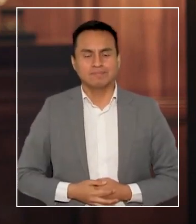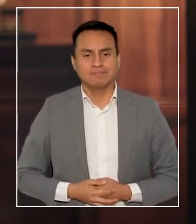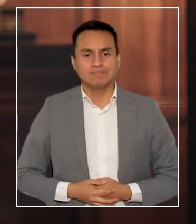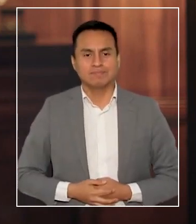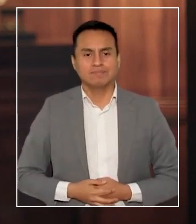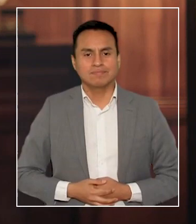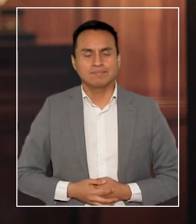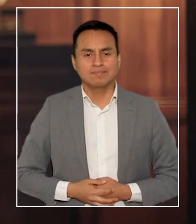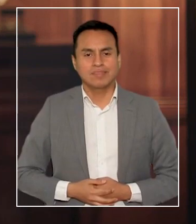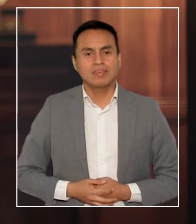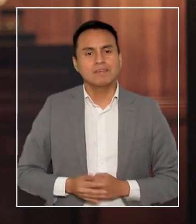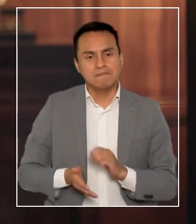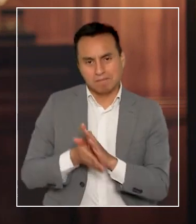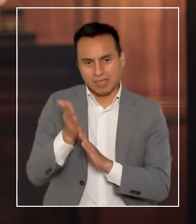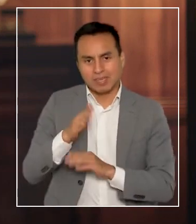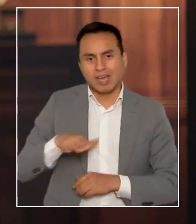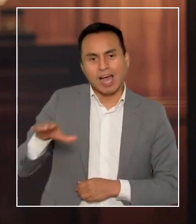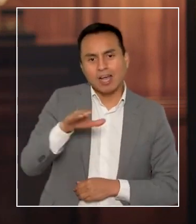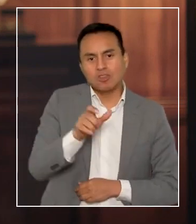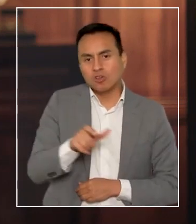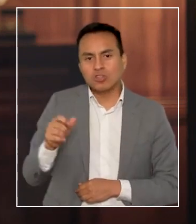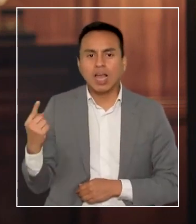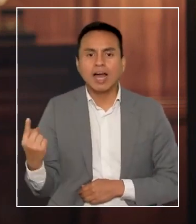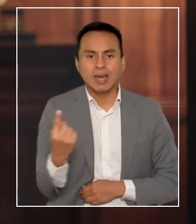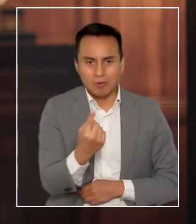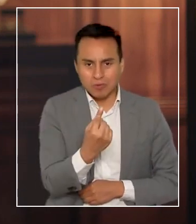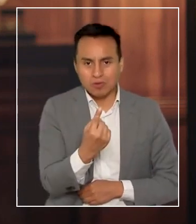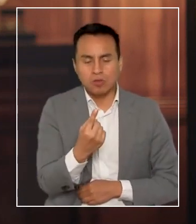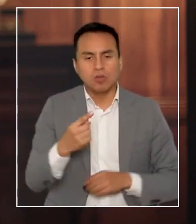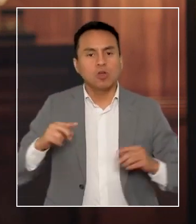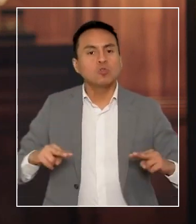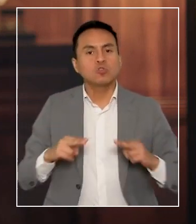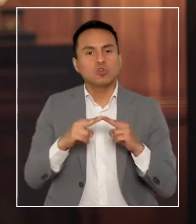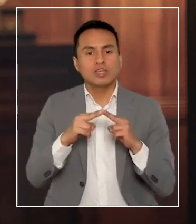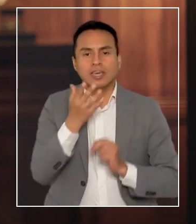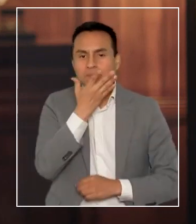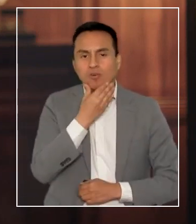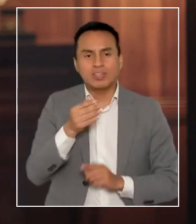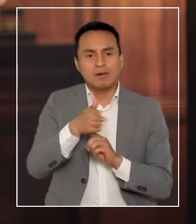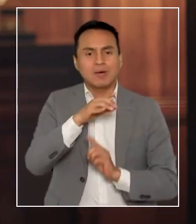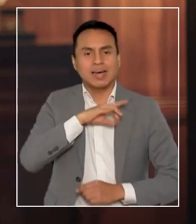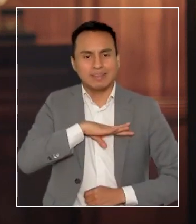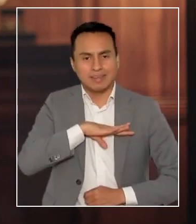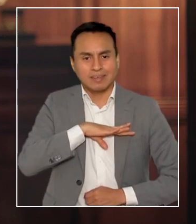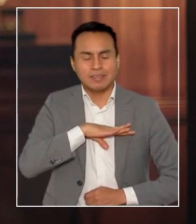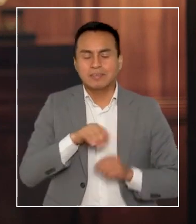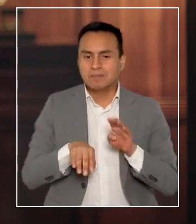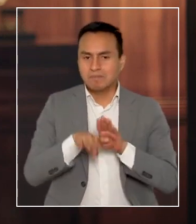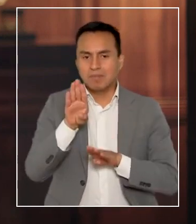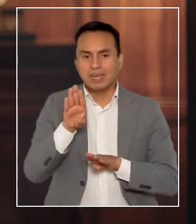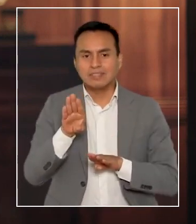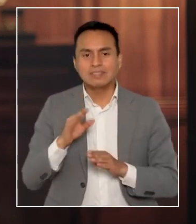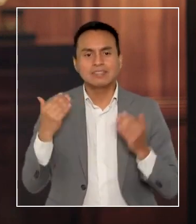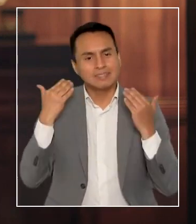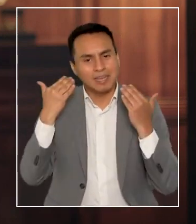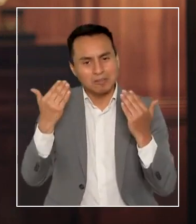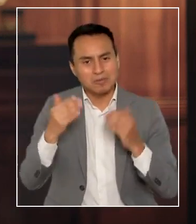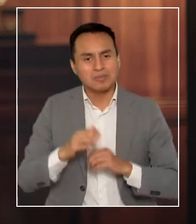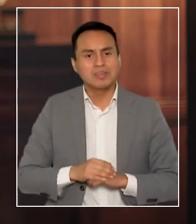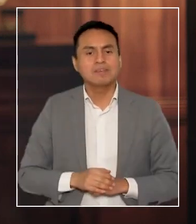vayan a todos y cada uno constructores de esta hermosa patria mi más sentido saludo